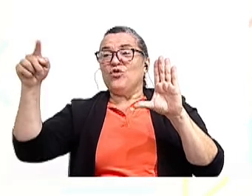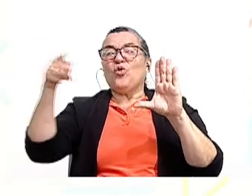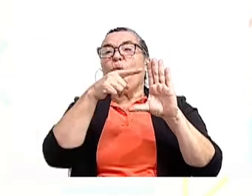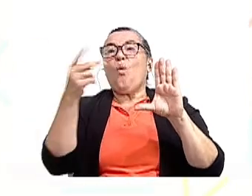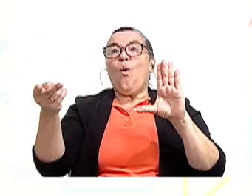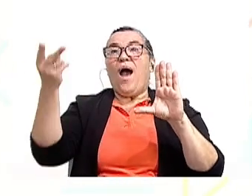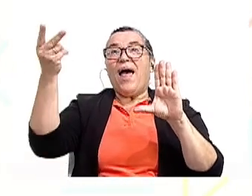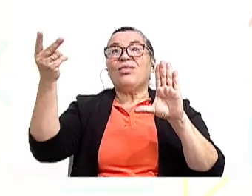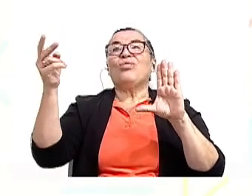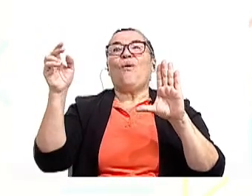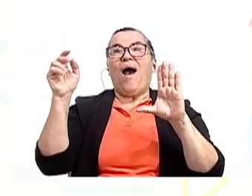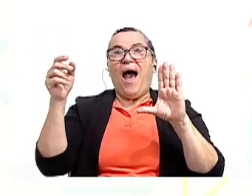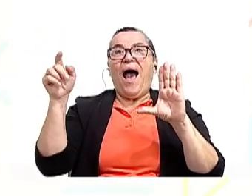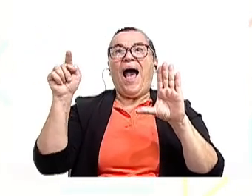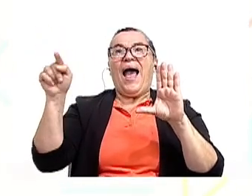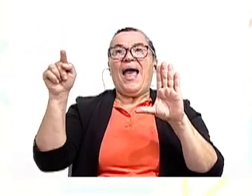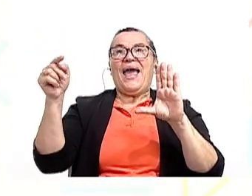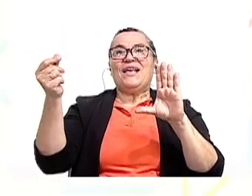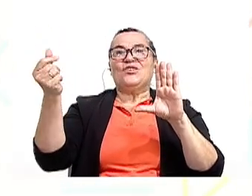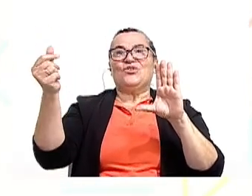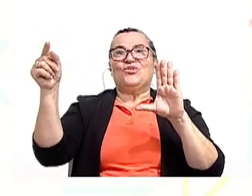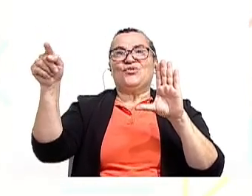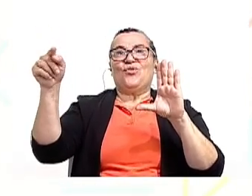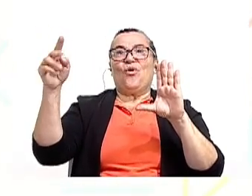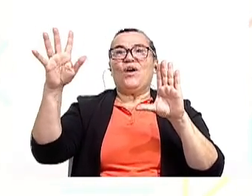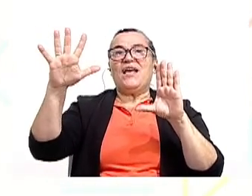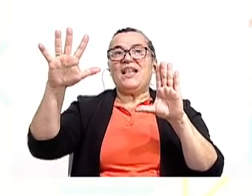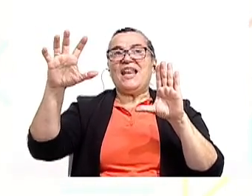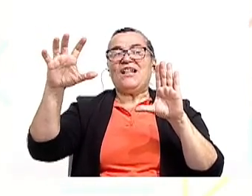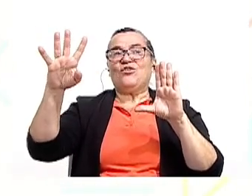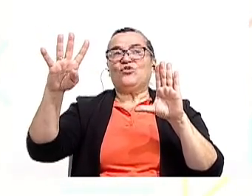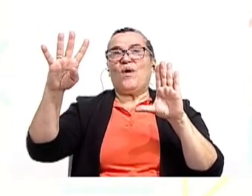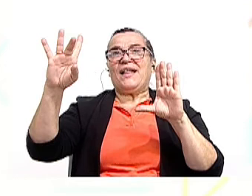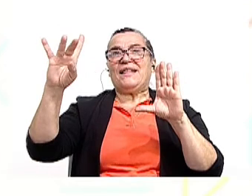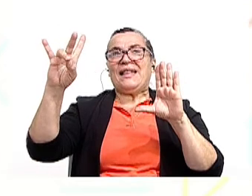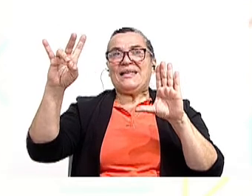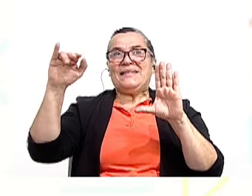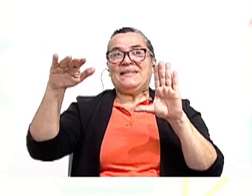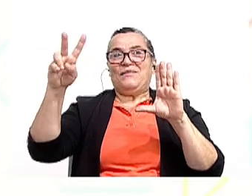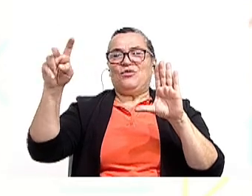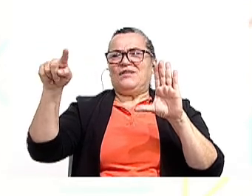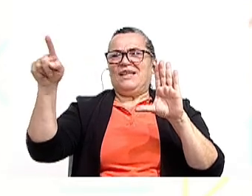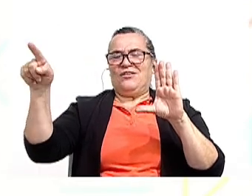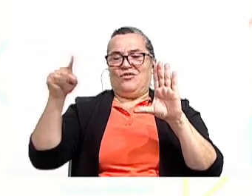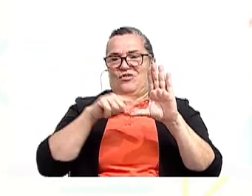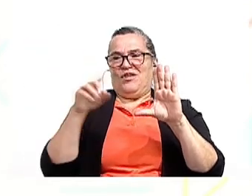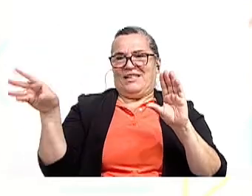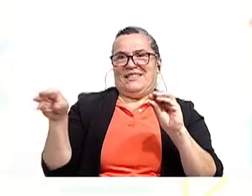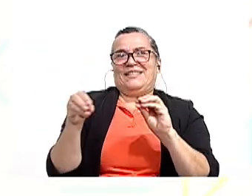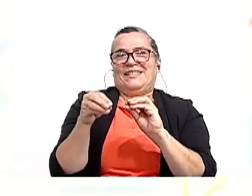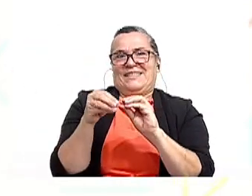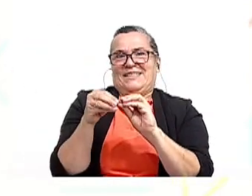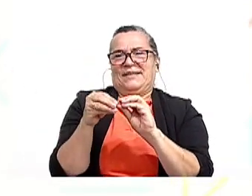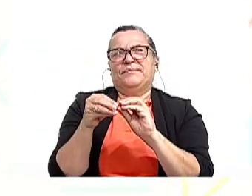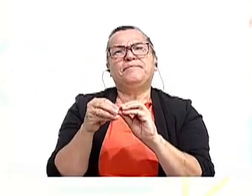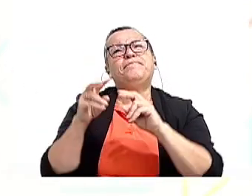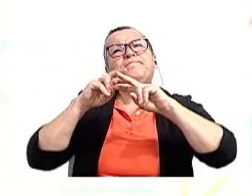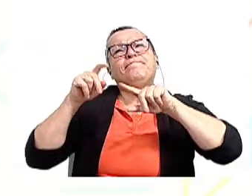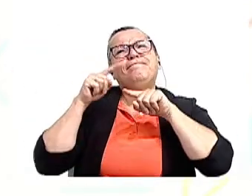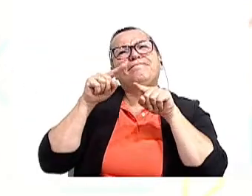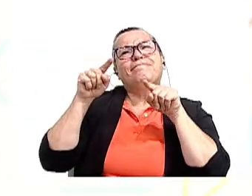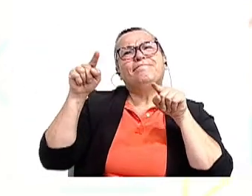2022. ¿Lo vieron? Es importante ese detalle, sumarle el año en el cual yo me la compré. Analicemos la